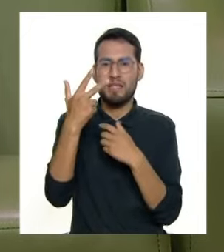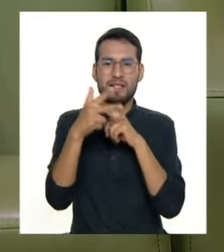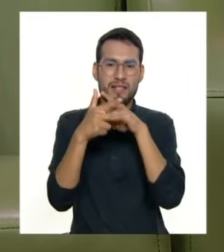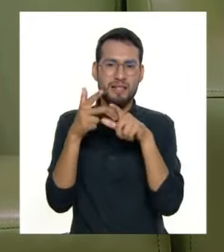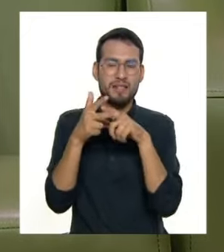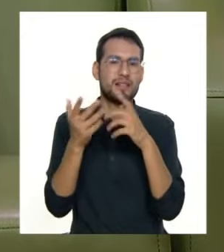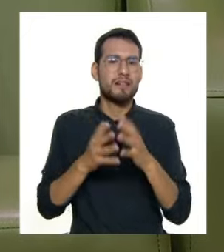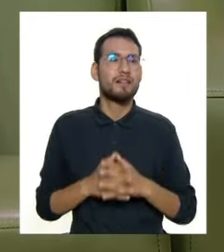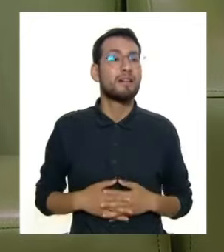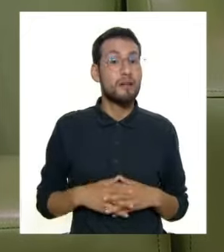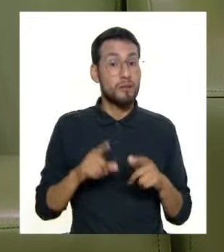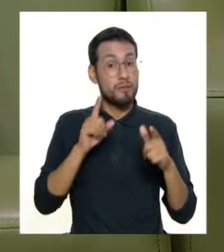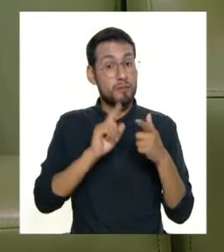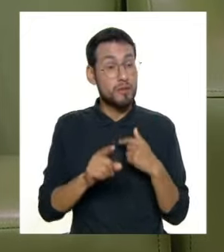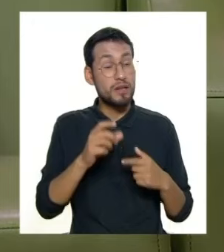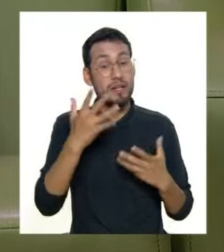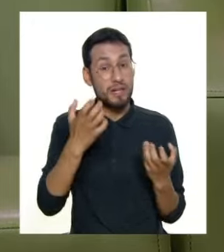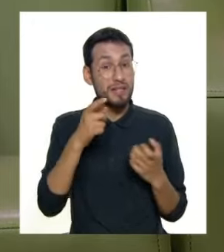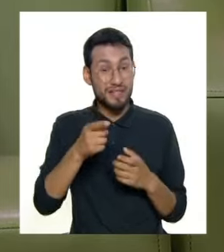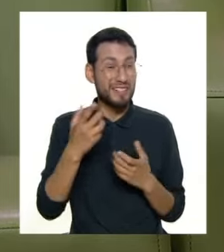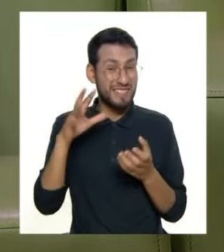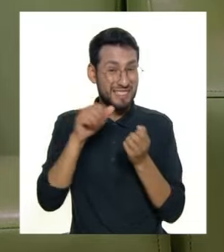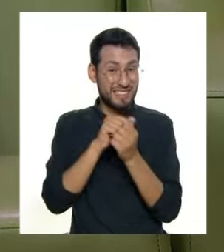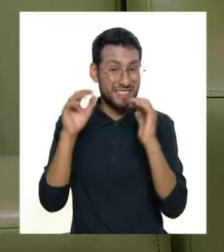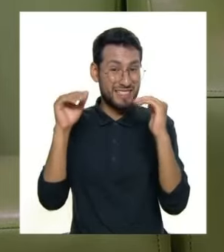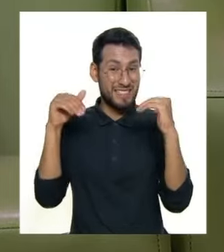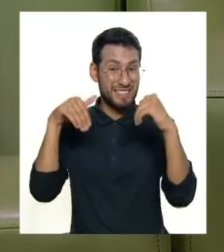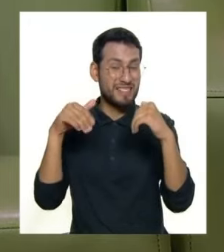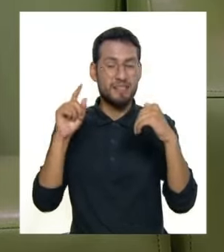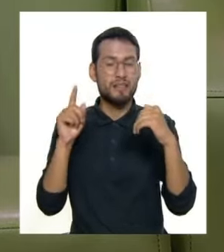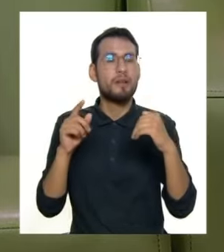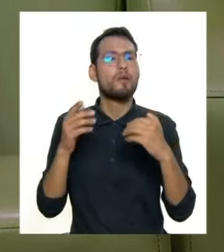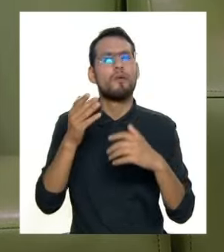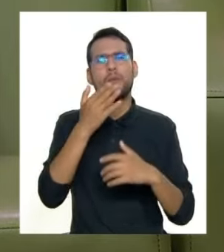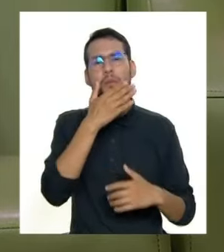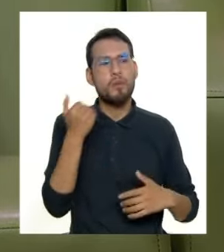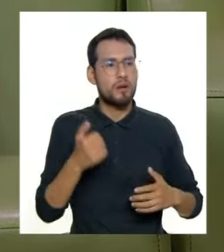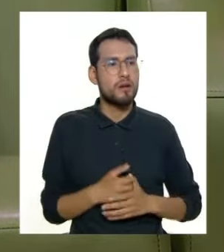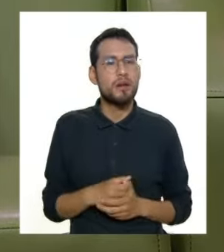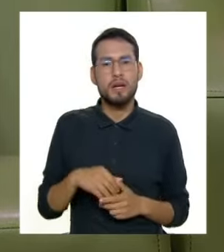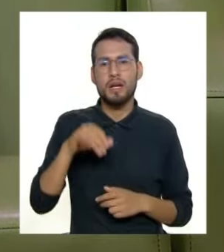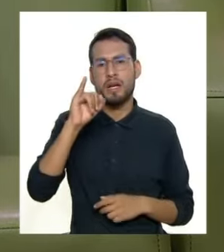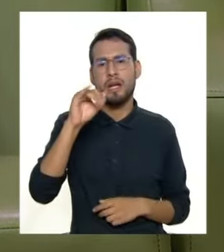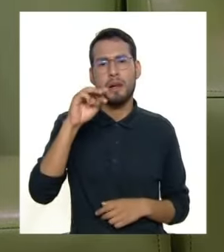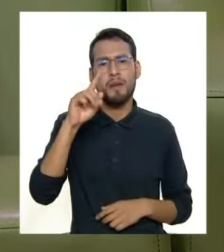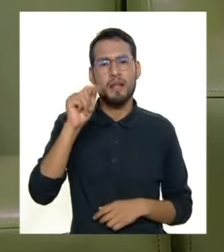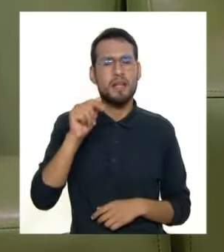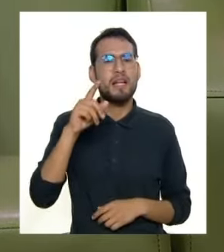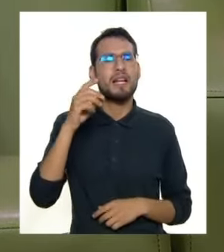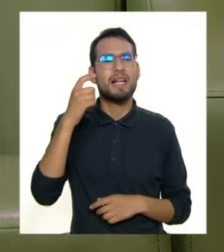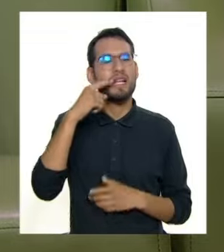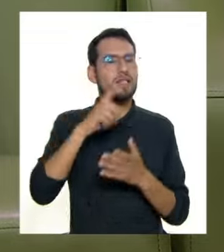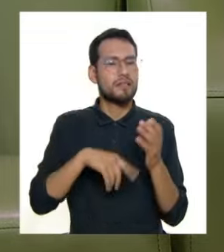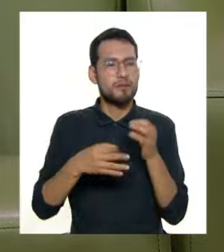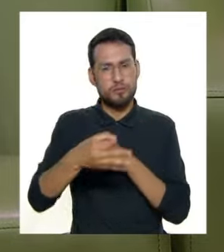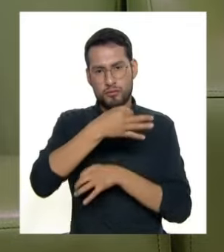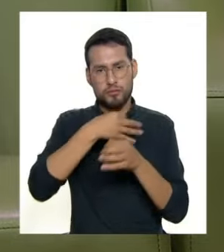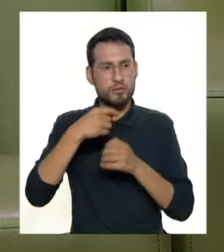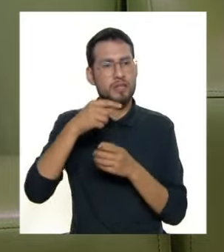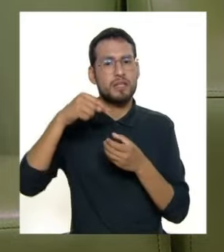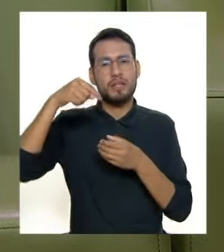piezas. Ahora, si queremos evitar esa destrucción de los dientes del costado, lo que deberíamos hacer es colocar implante dental, que viene a sustituir lo que